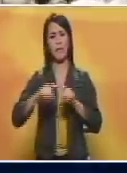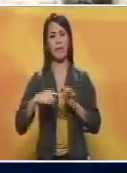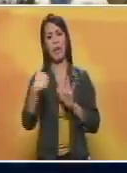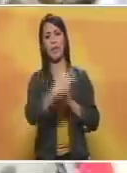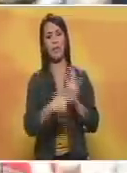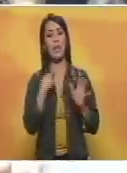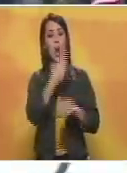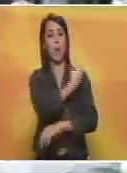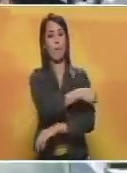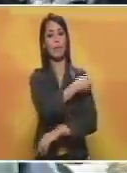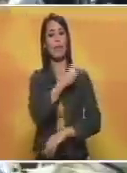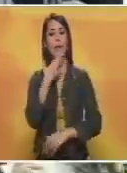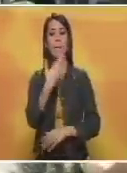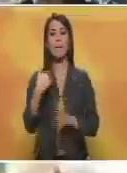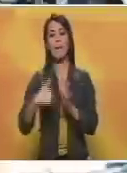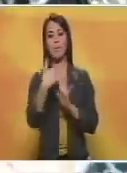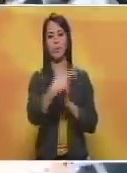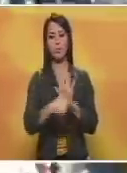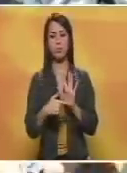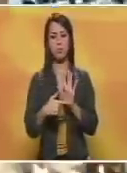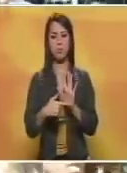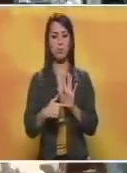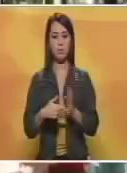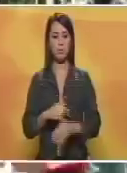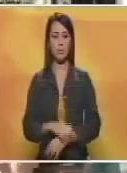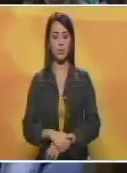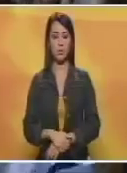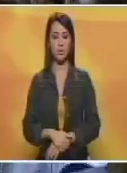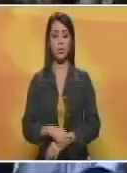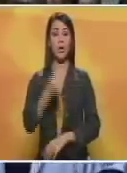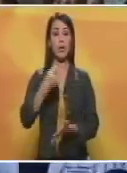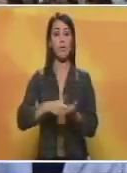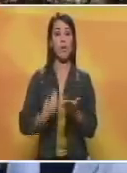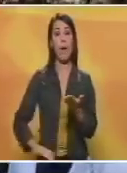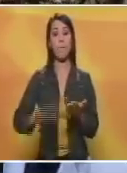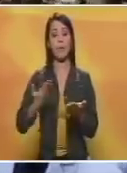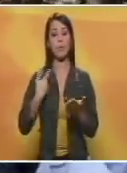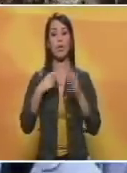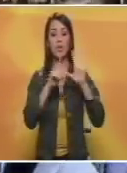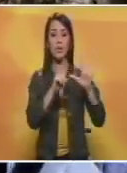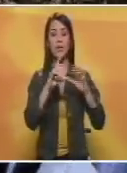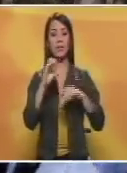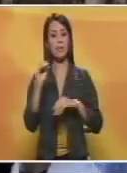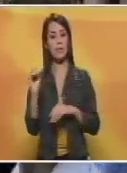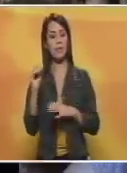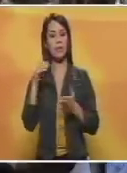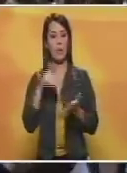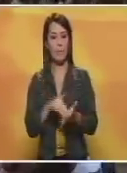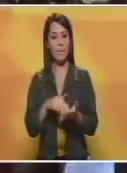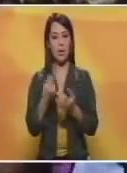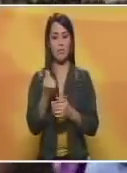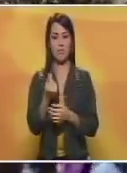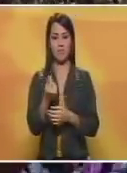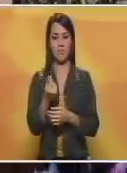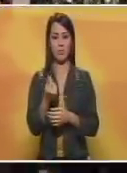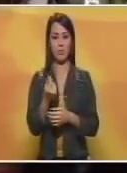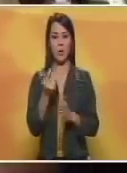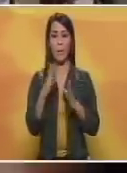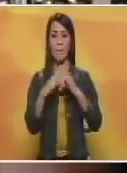las exigencias siempre llano - el área de 600 mil volúmenes